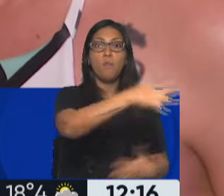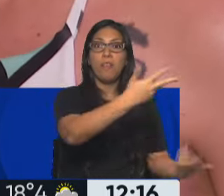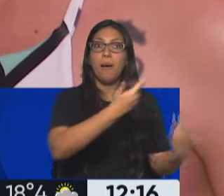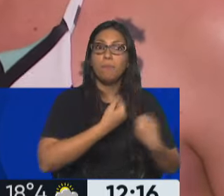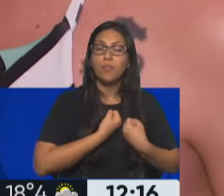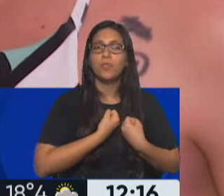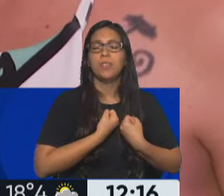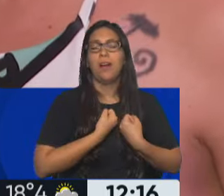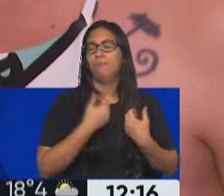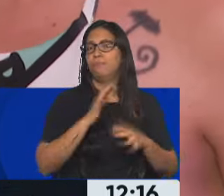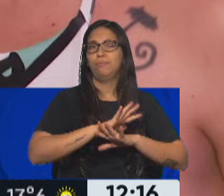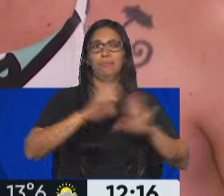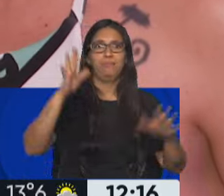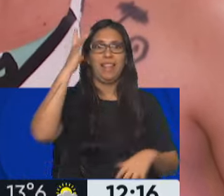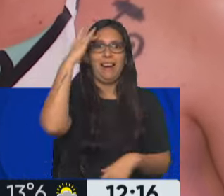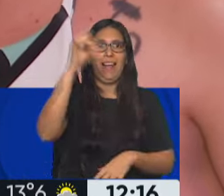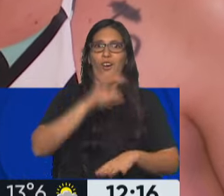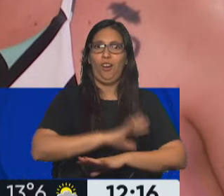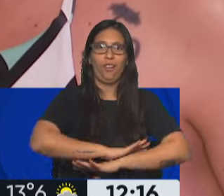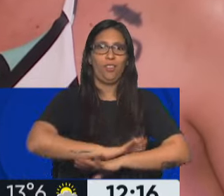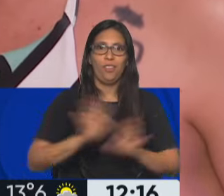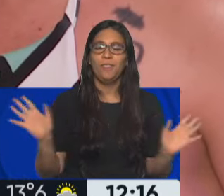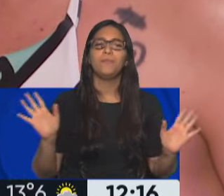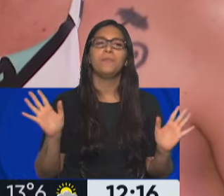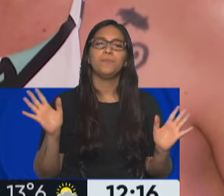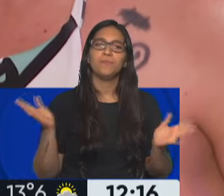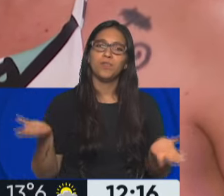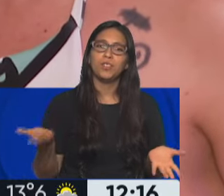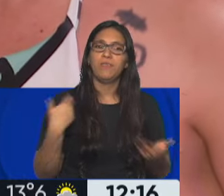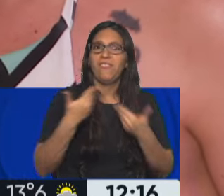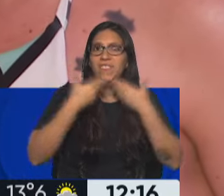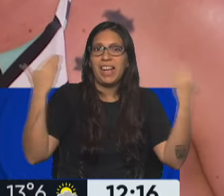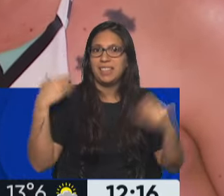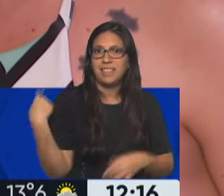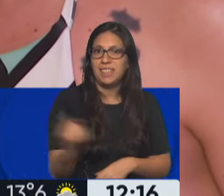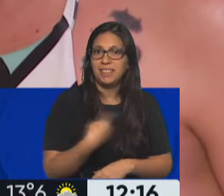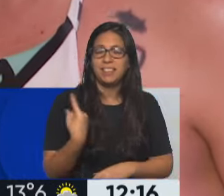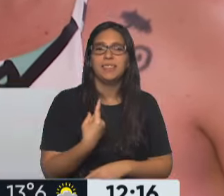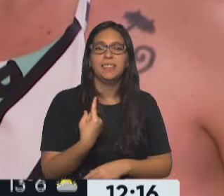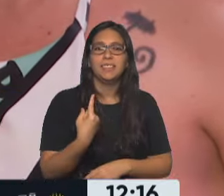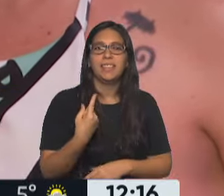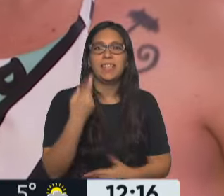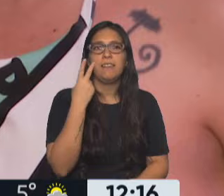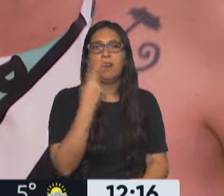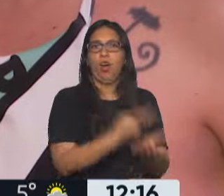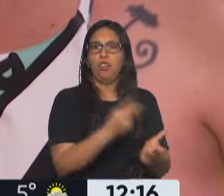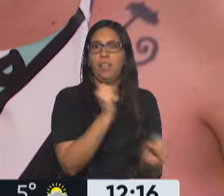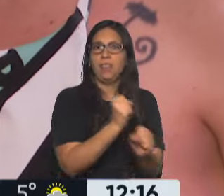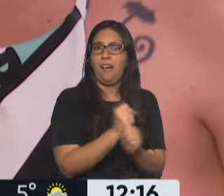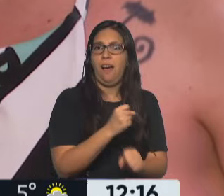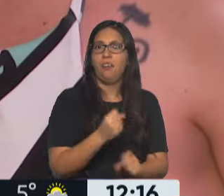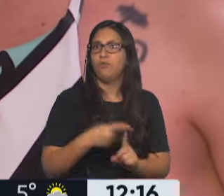acompañó, ya era como la frutilla del postre, así que nada, felicidad absoluta y también reivindicar el trabajo que hacemos